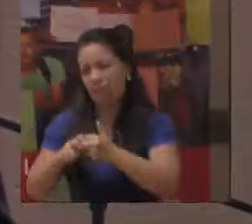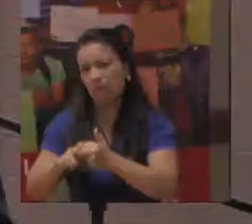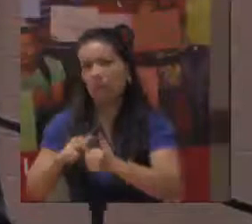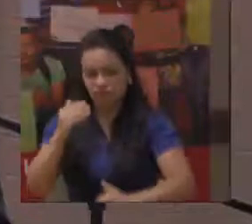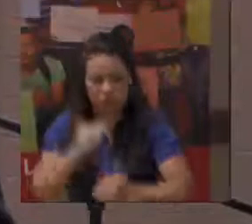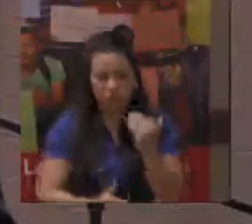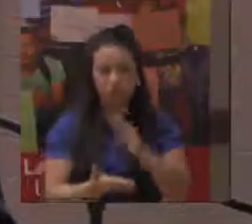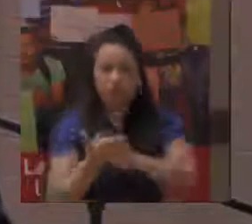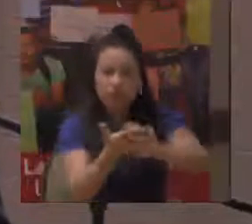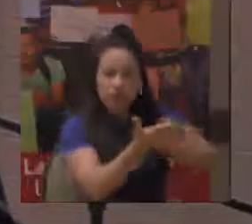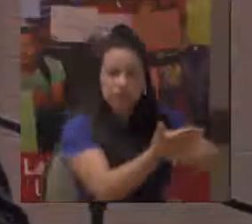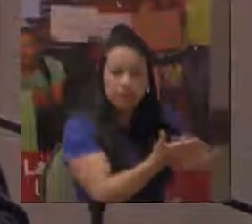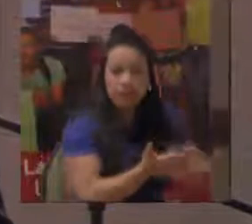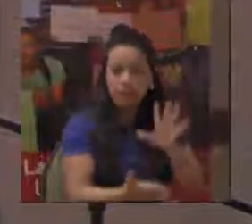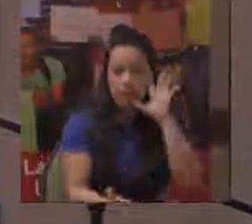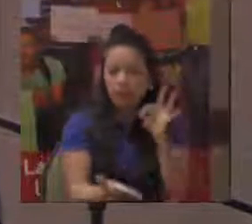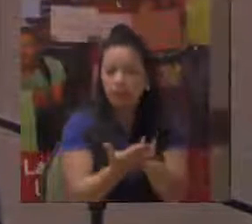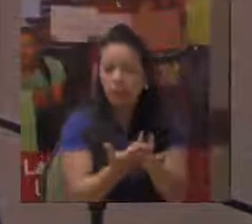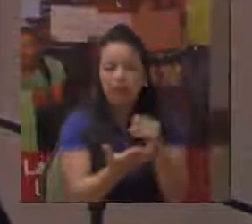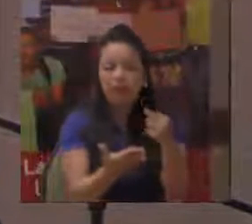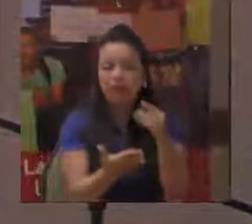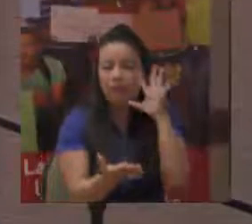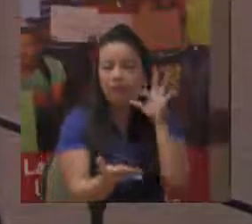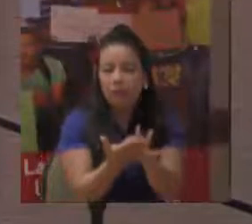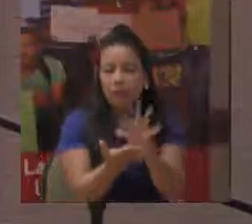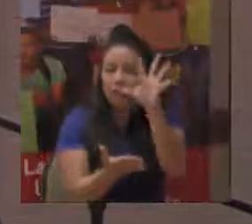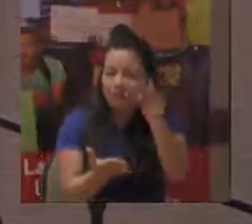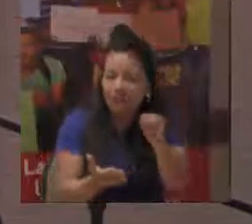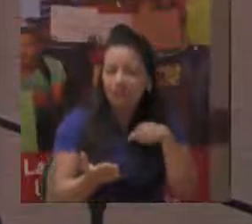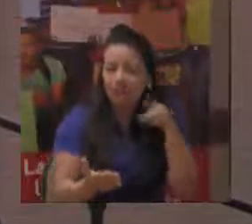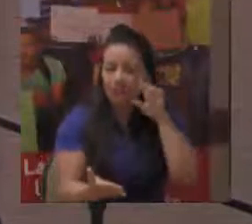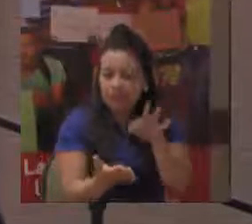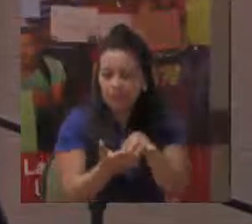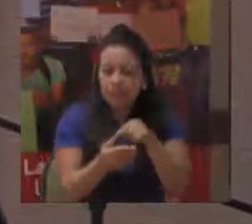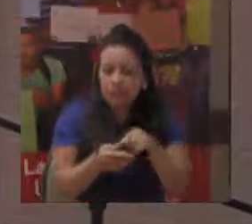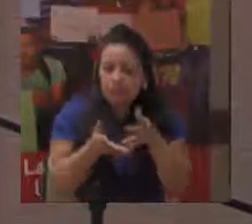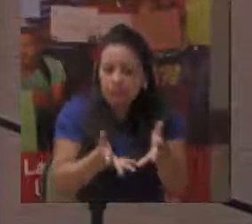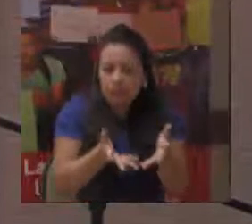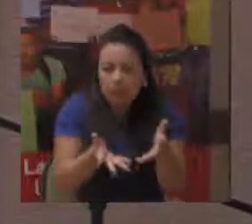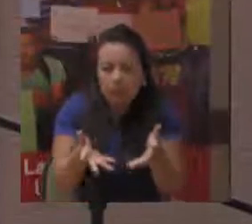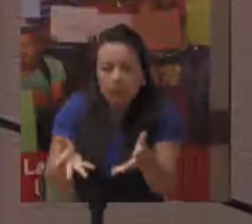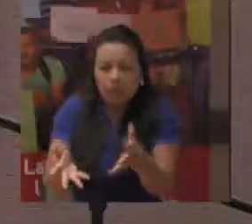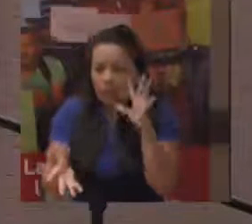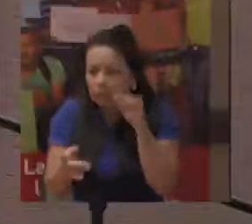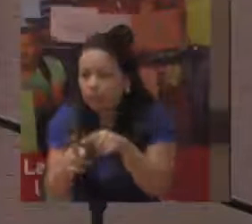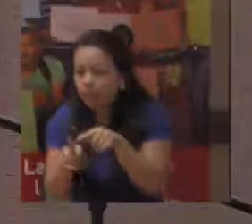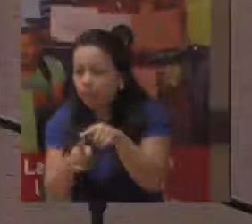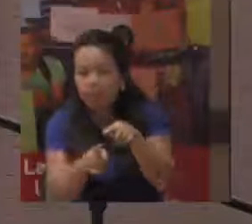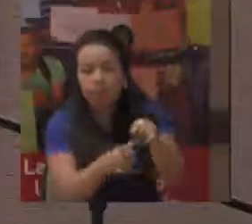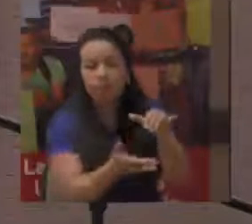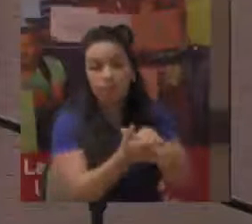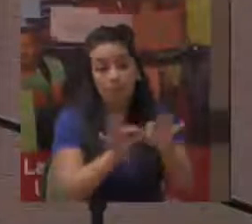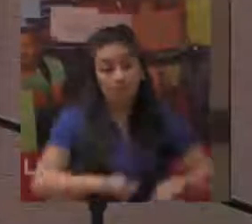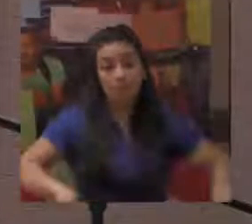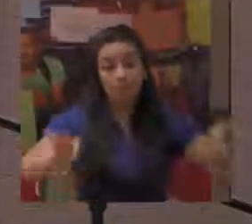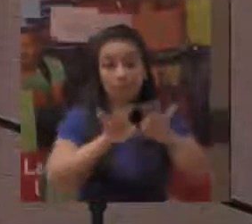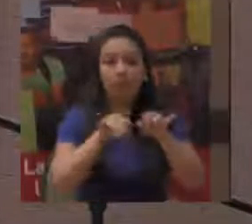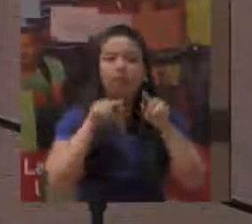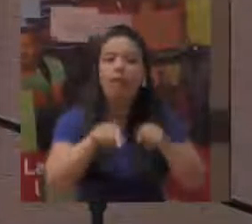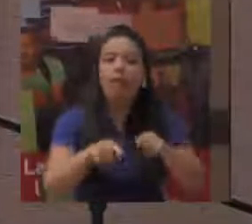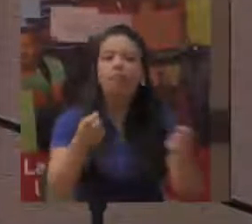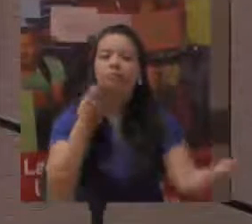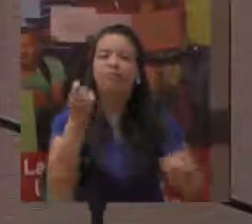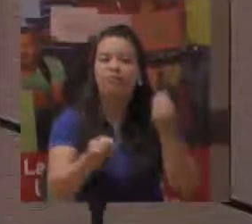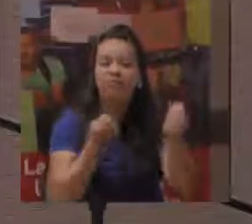en los puntos de atención en el punto regional, en la regionalización de la política. En ese rediseño institucional se creó